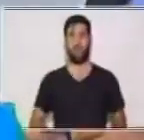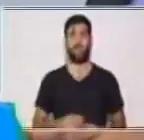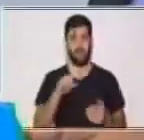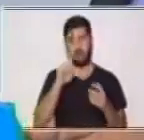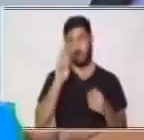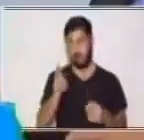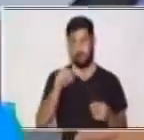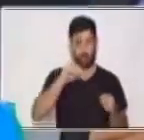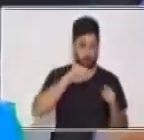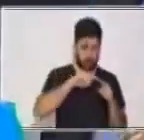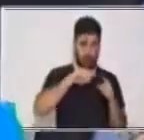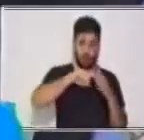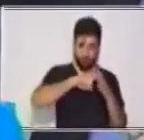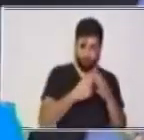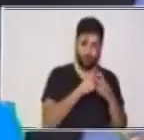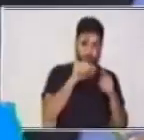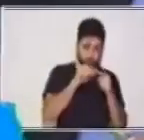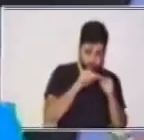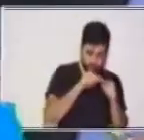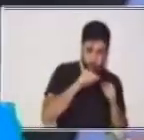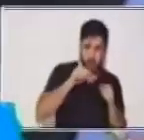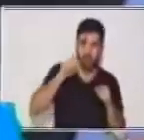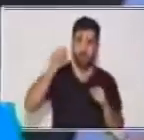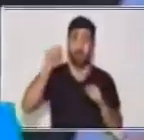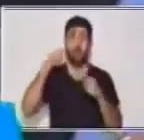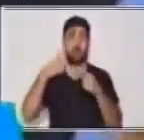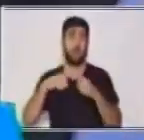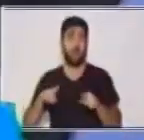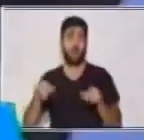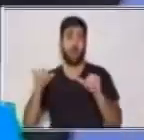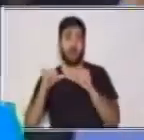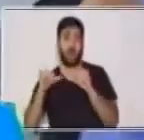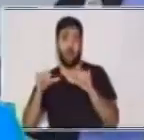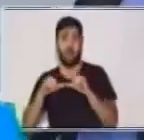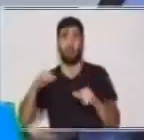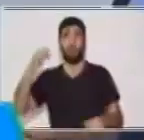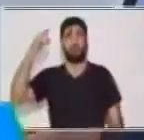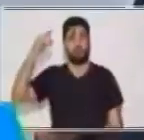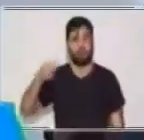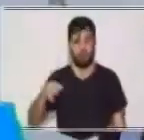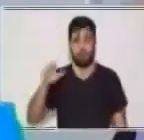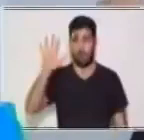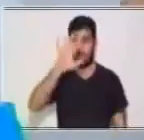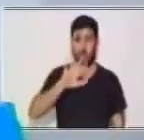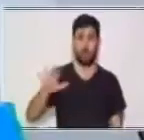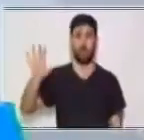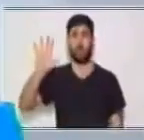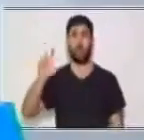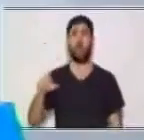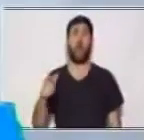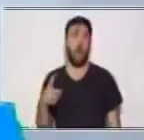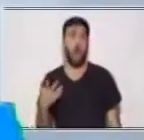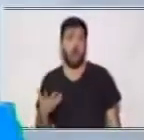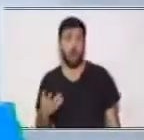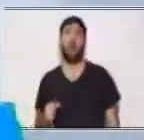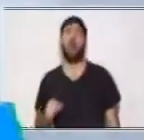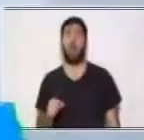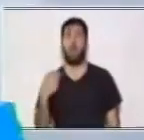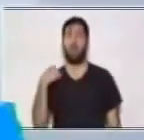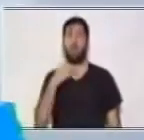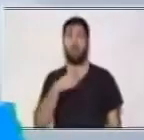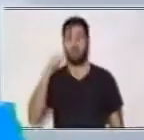origen. Pero ¿qué tamaño va a tener como tal? Entonces allí es donde empieza a